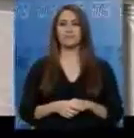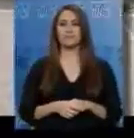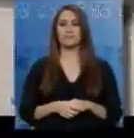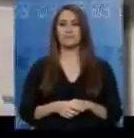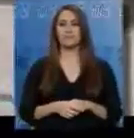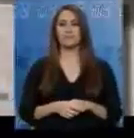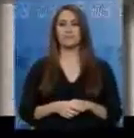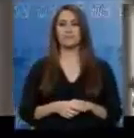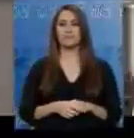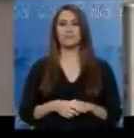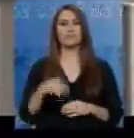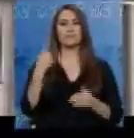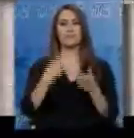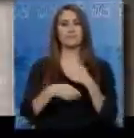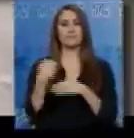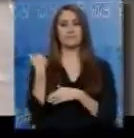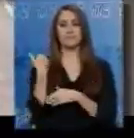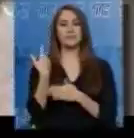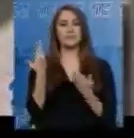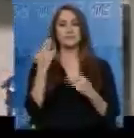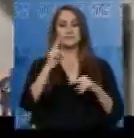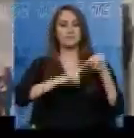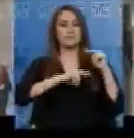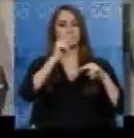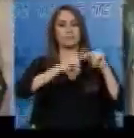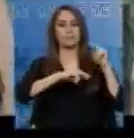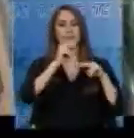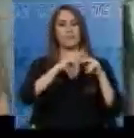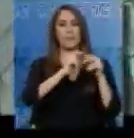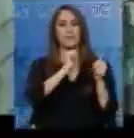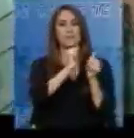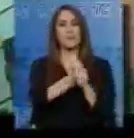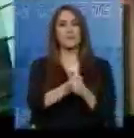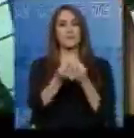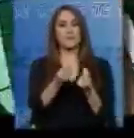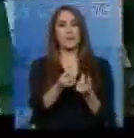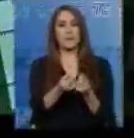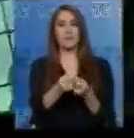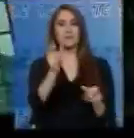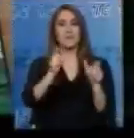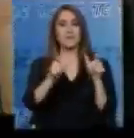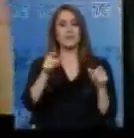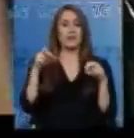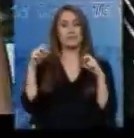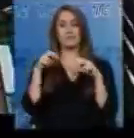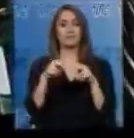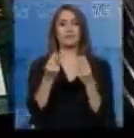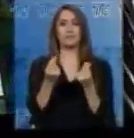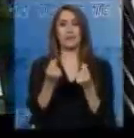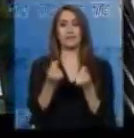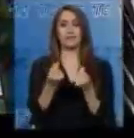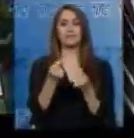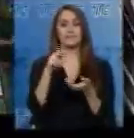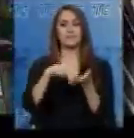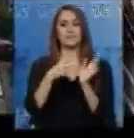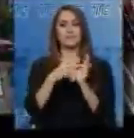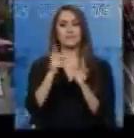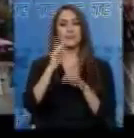El contraste que existe de las edificaciones y el paso acelerado de la gente origina un